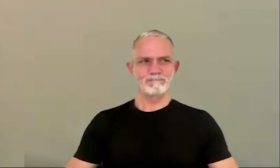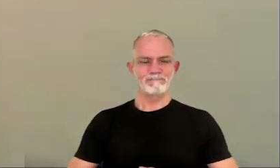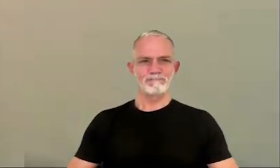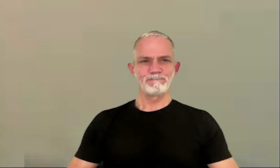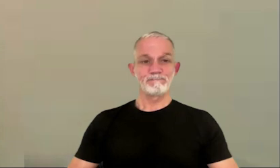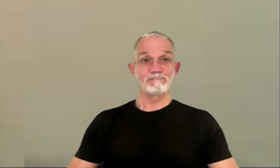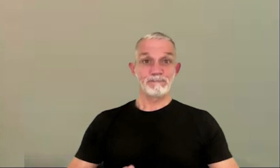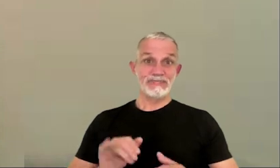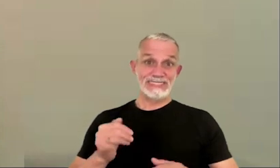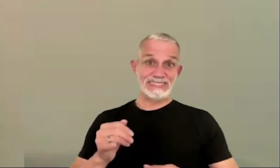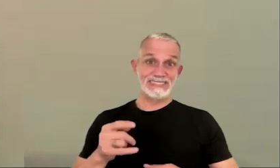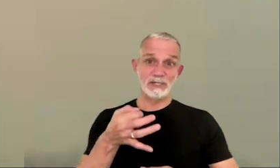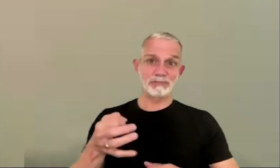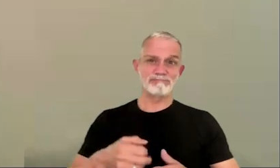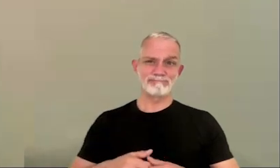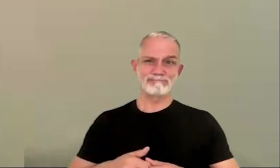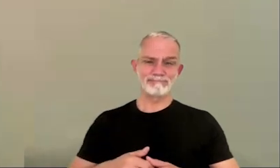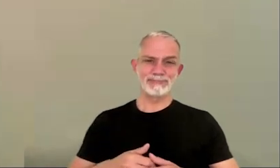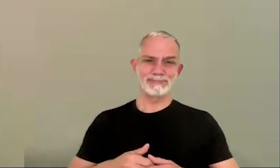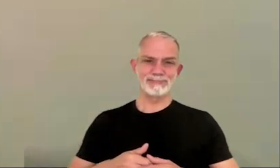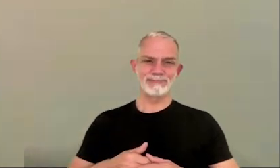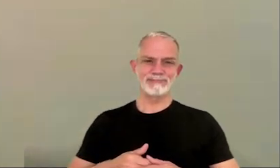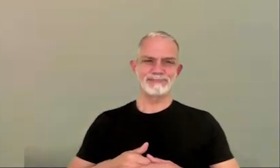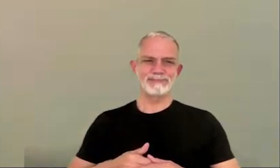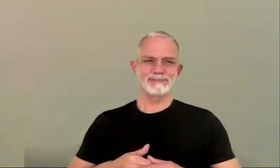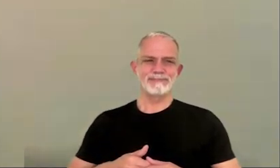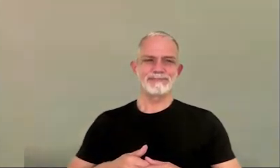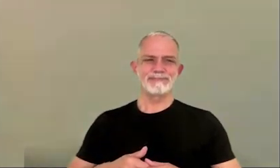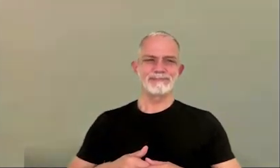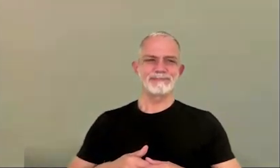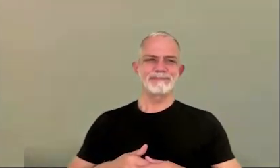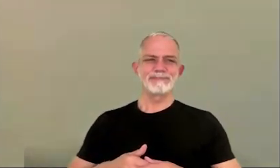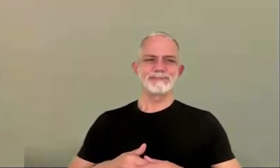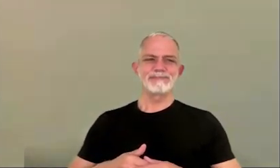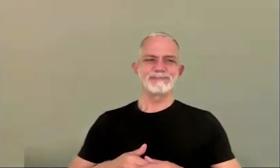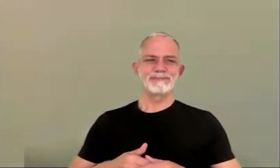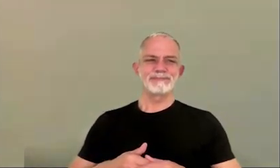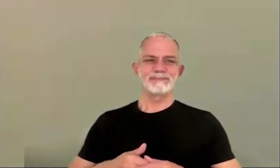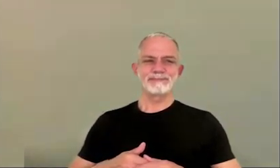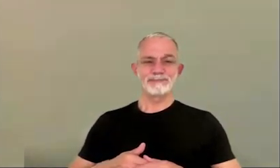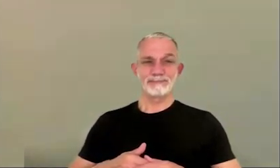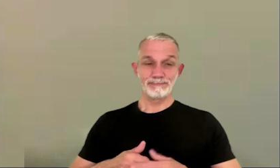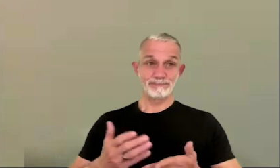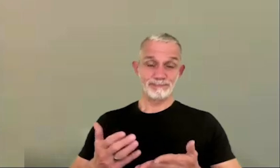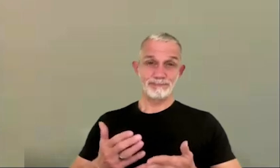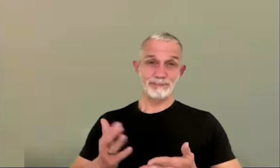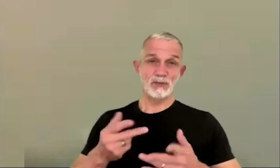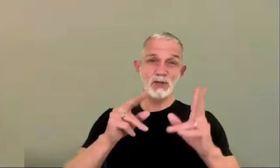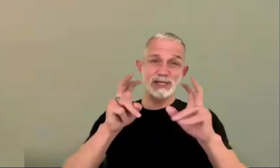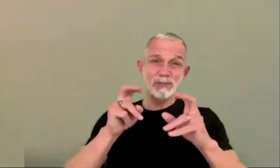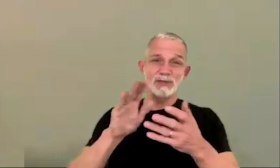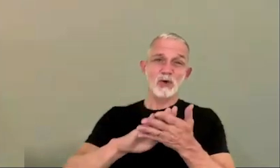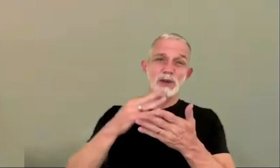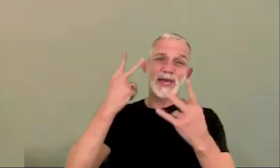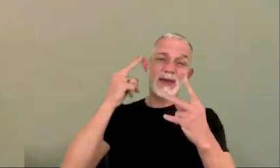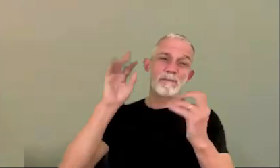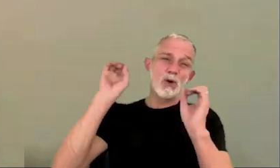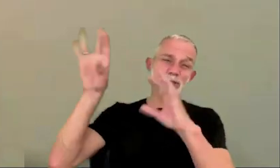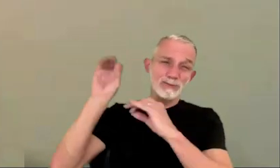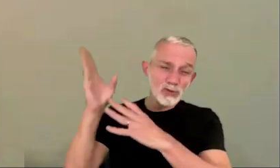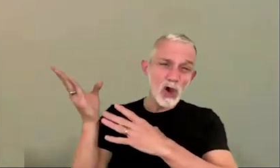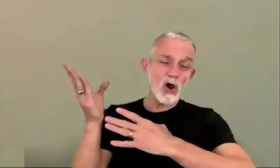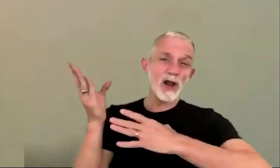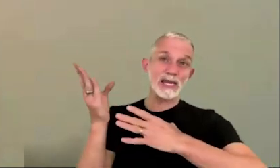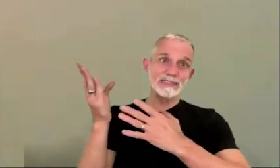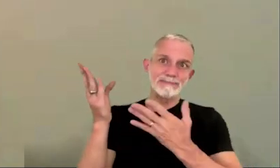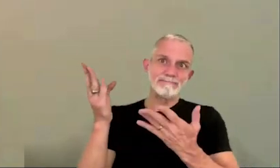Claro, Eduardo, eso sí. Como vos decís, todo el tema de las exportaciones, más todo,